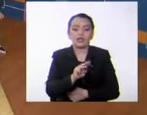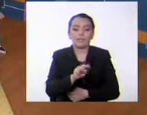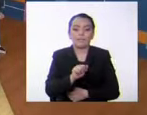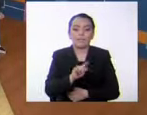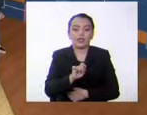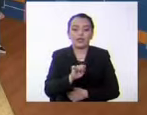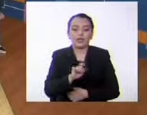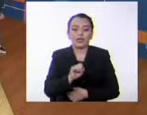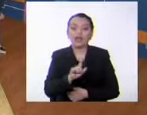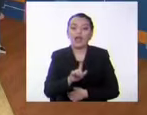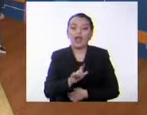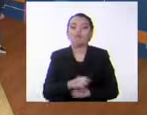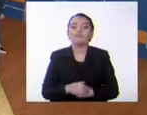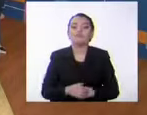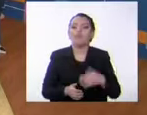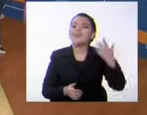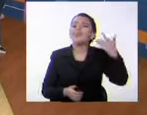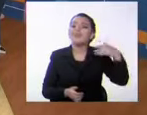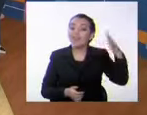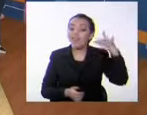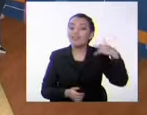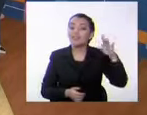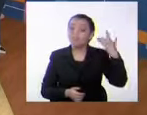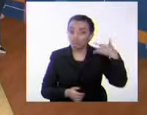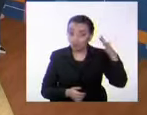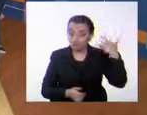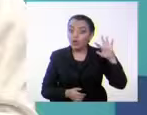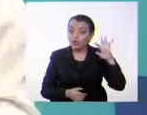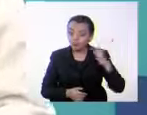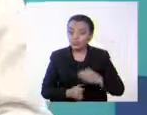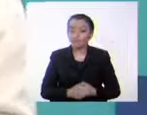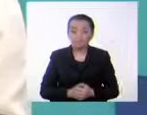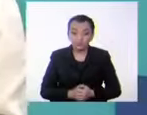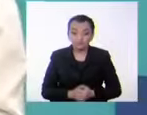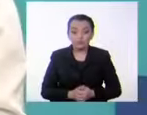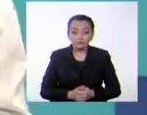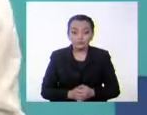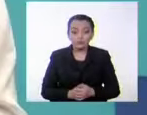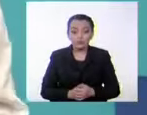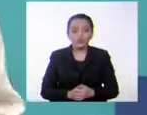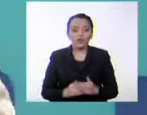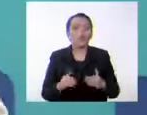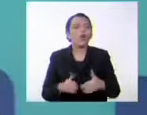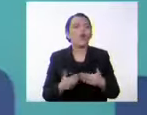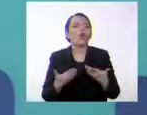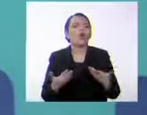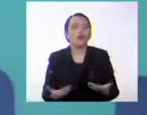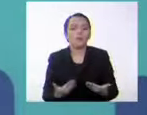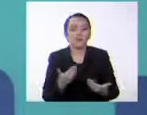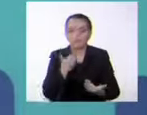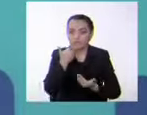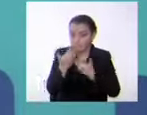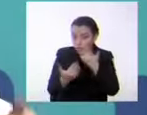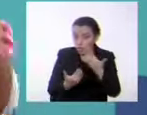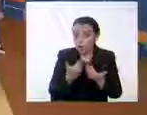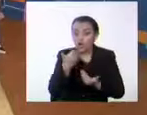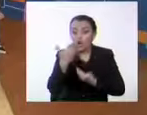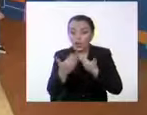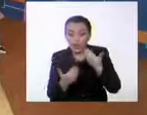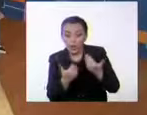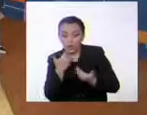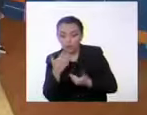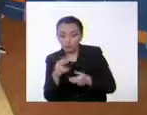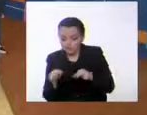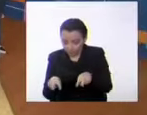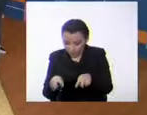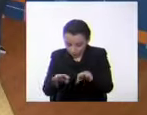la tradición. La tradición de, digamos, de cómo ellas van contando, cómo se hace, porque no solamente es este tejido que podemos